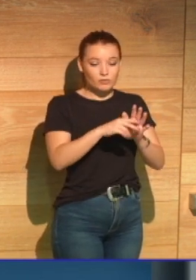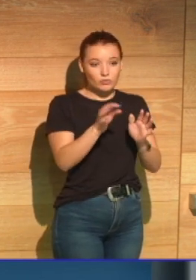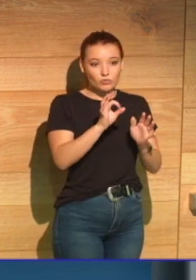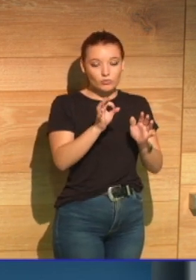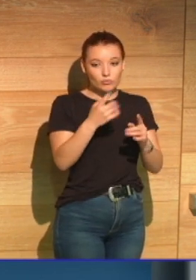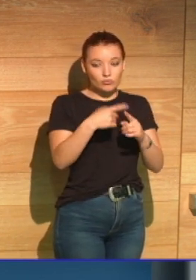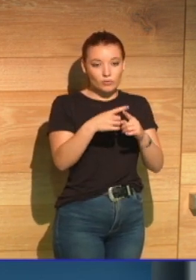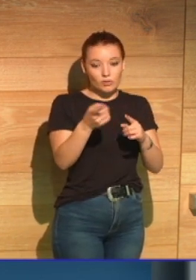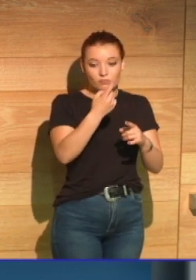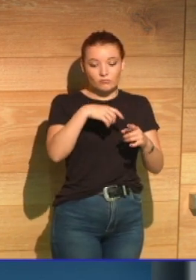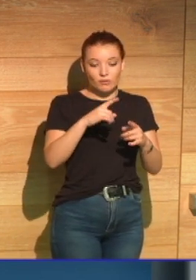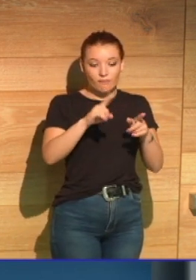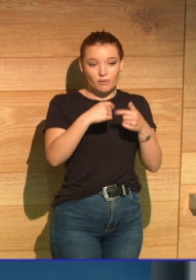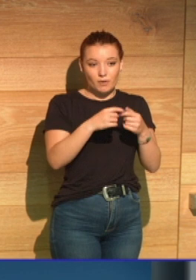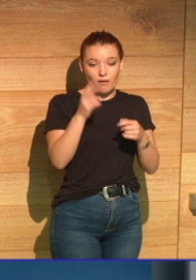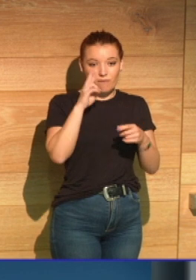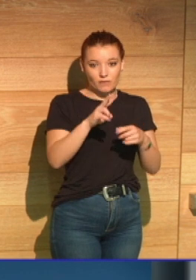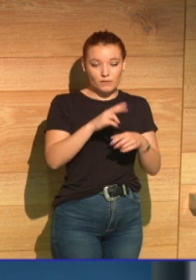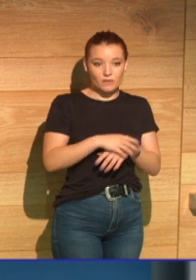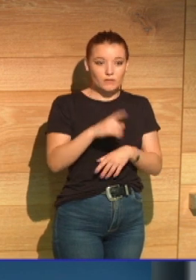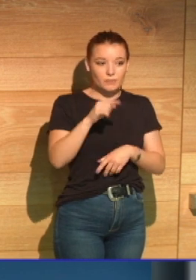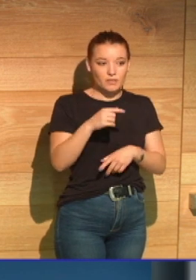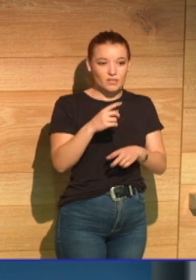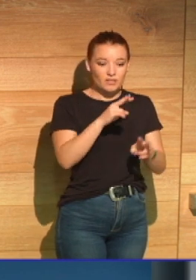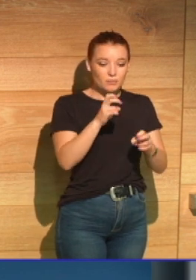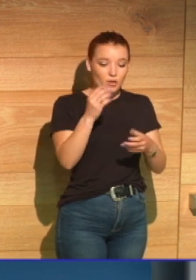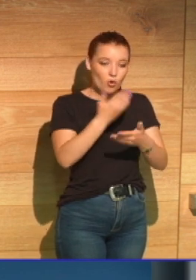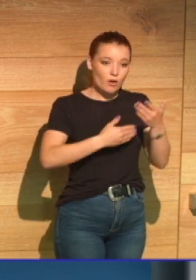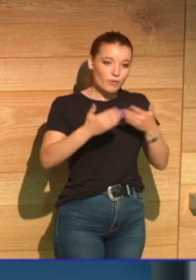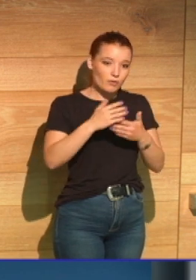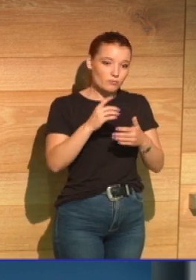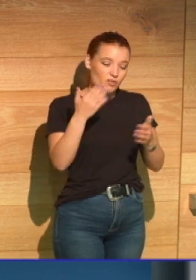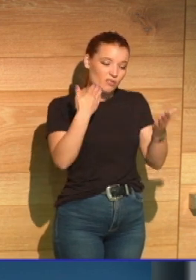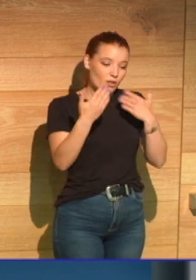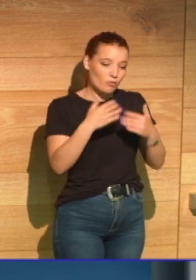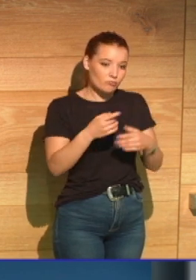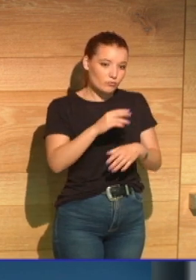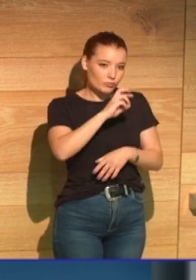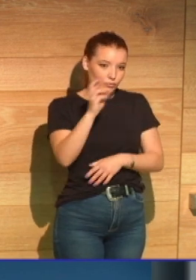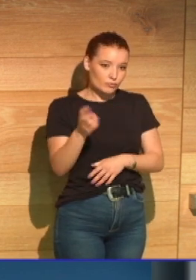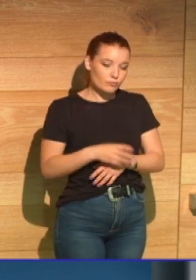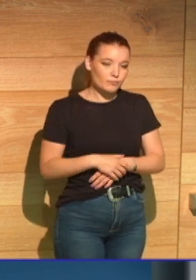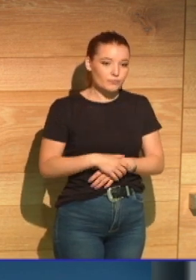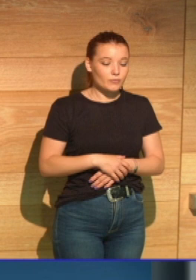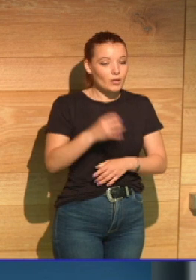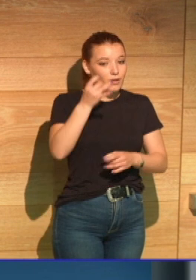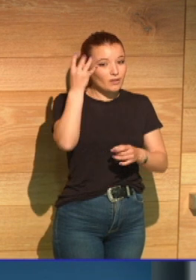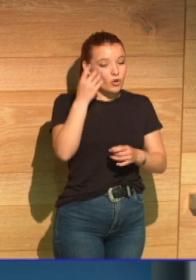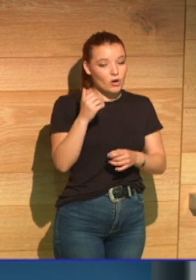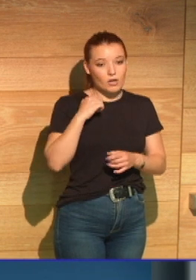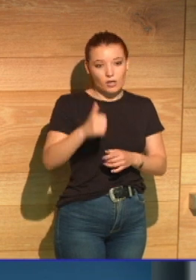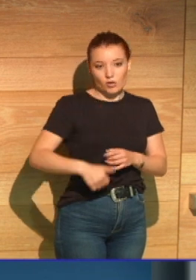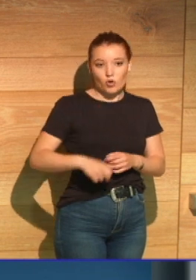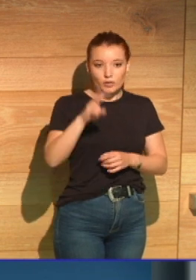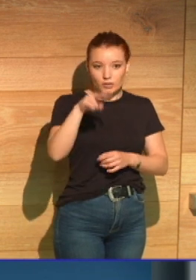en familia y construir estos sentidos de colaboración y de diálogo que me parecen tan potentes. El ejercicio del edificio parece muy rico en el mismo sentido